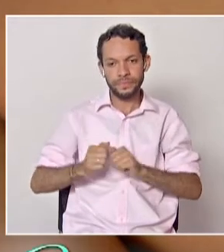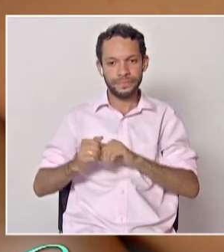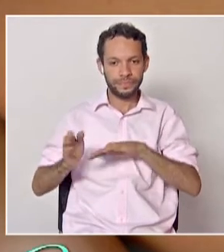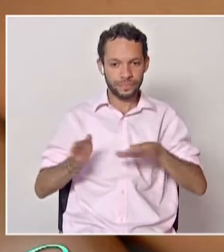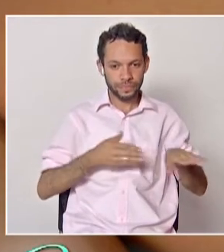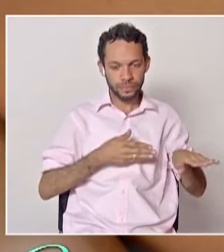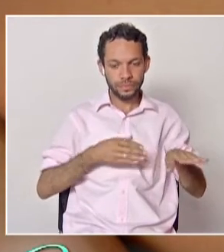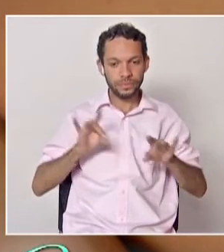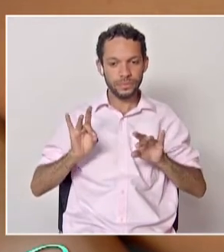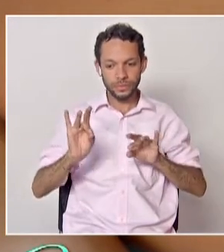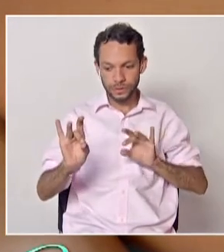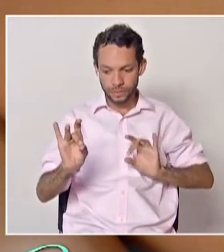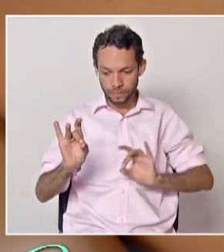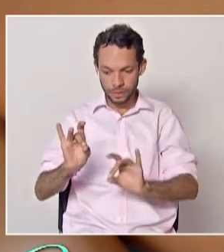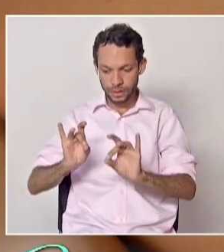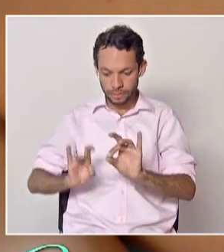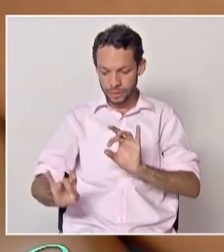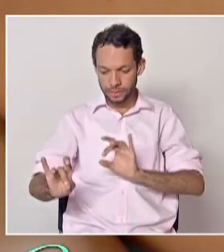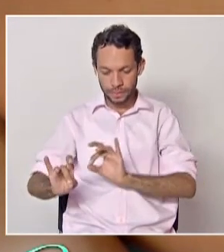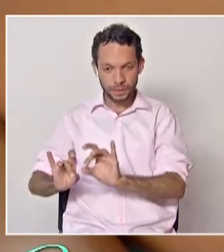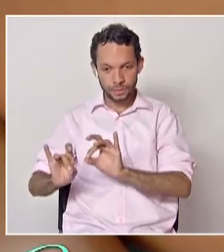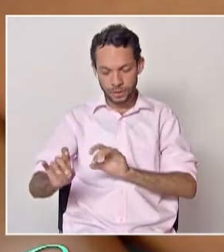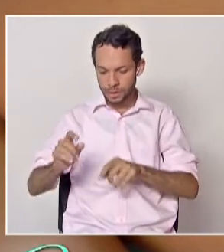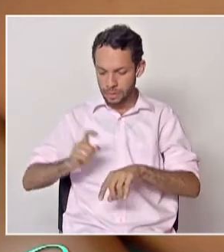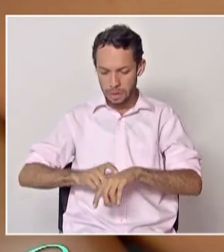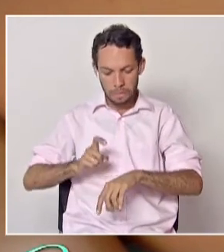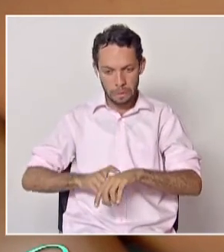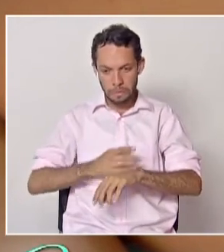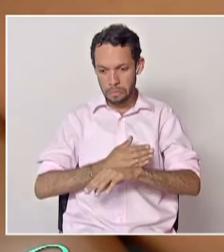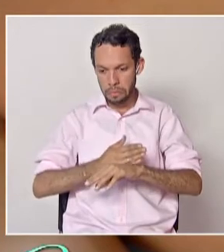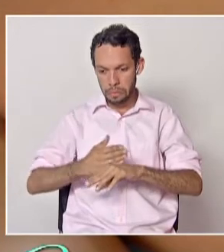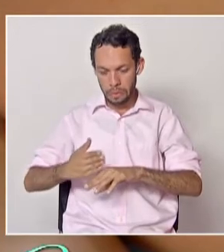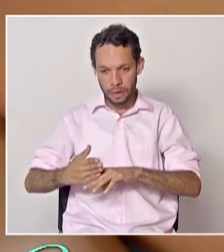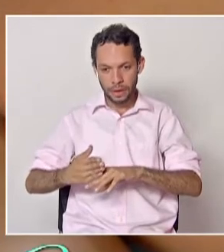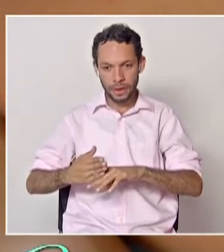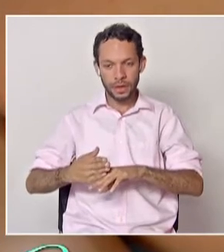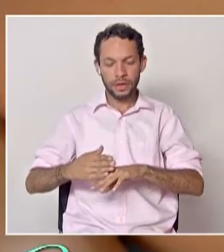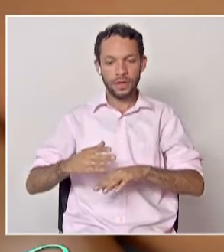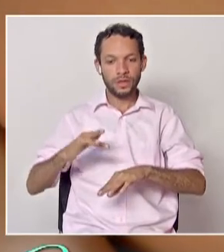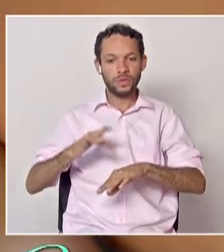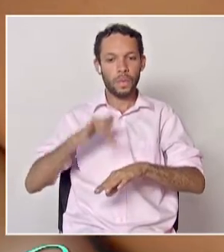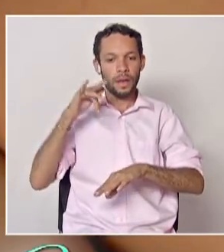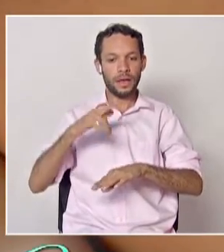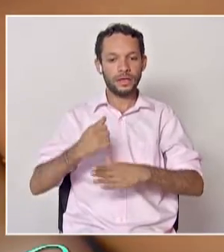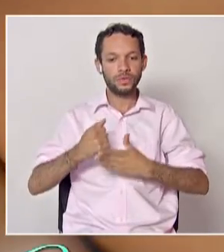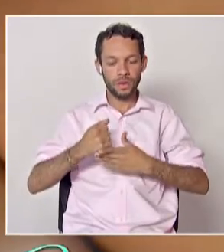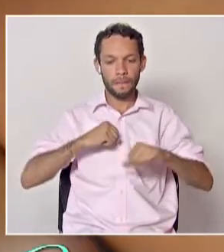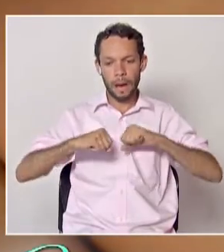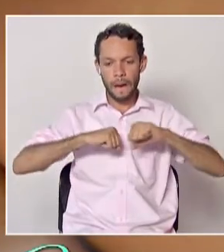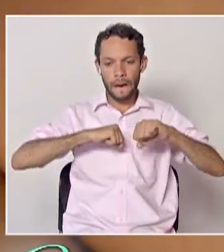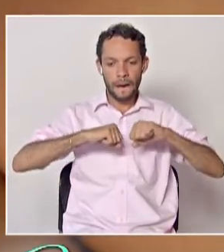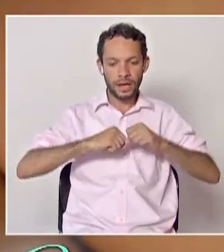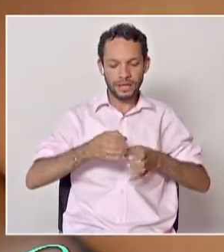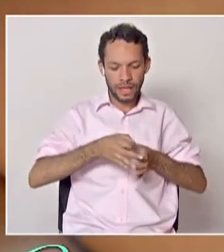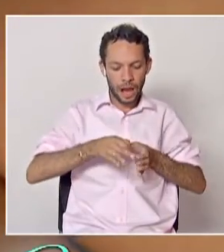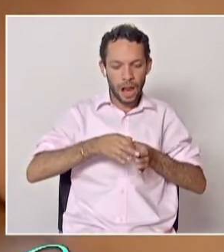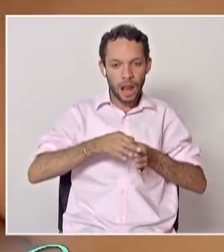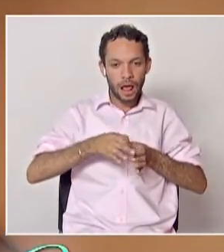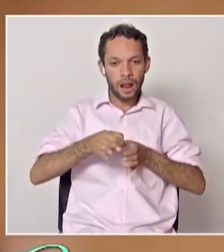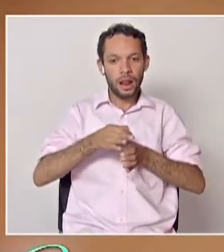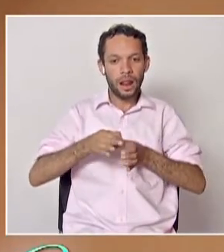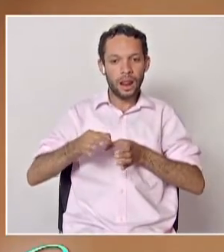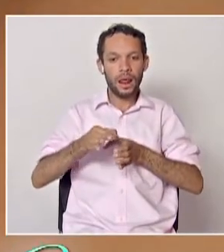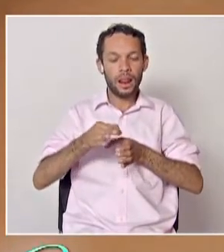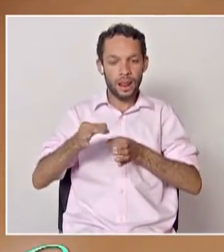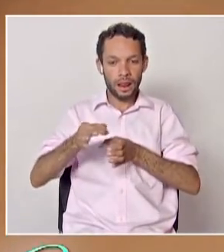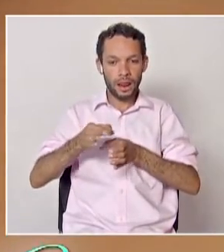Estas agujas se dejan un tiempo determinado y lo que está haciendo es un estímulo que ayuda a mejorar